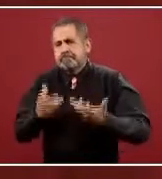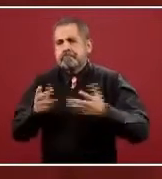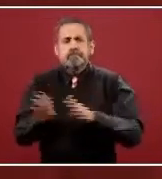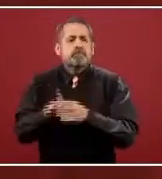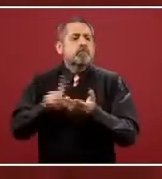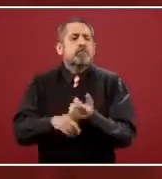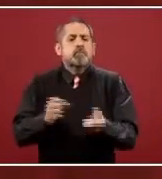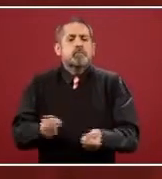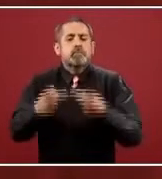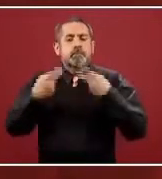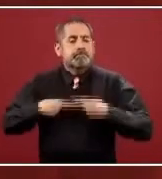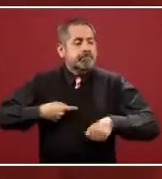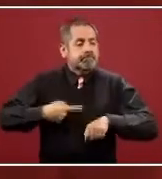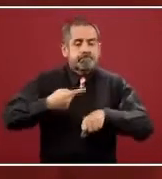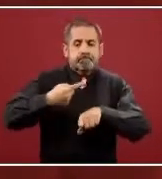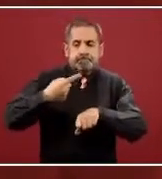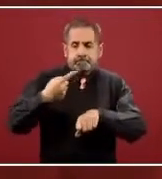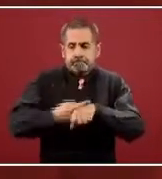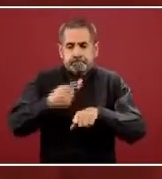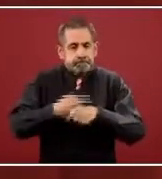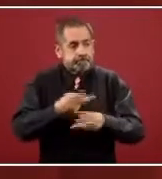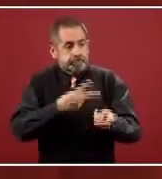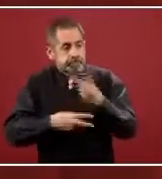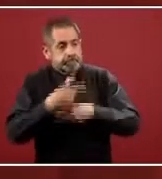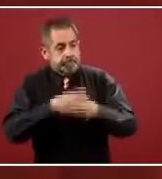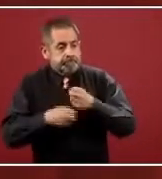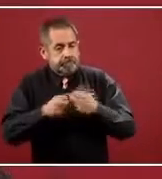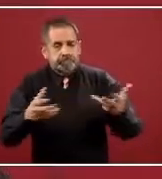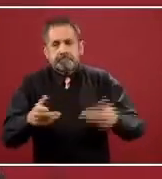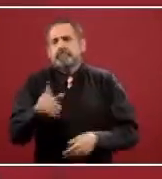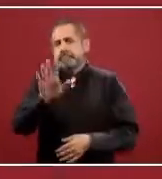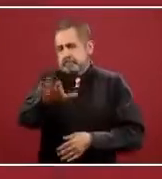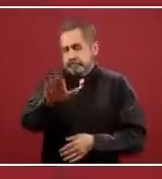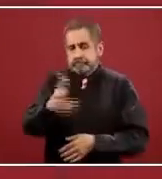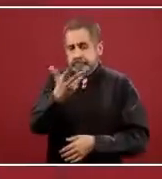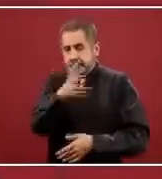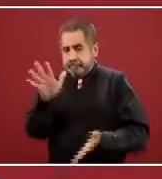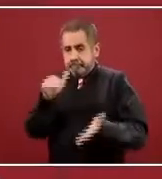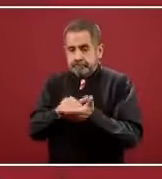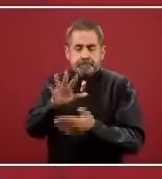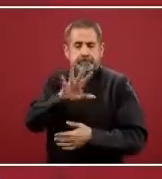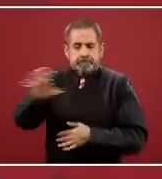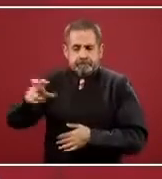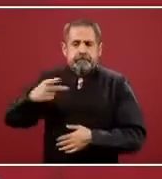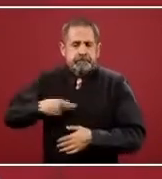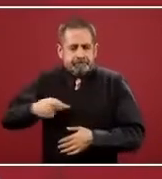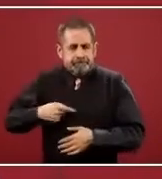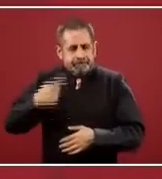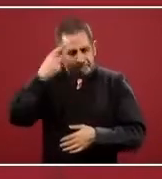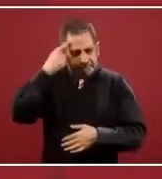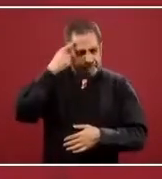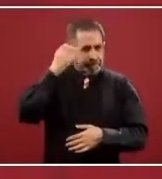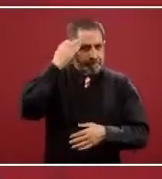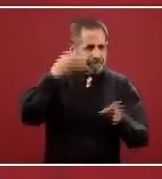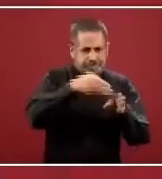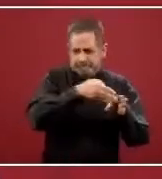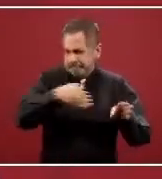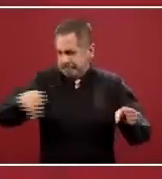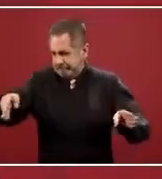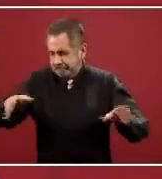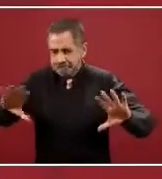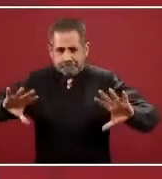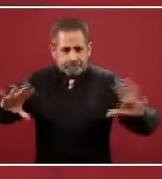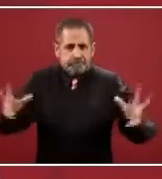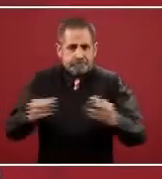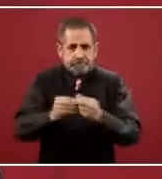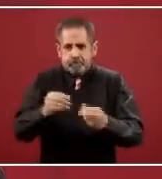la cantidad de pacientes que de manera simultánea, entonces son 10,500 pacientes que hemos estimado durante toda la temporada, ¿no? A lo